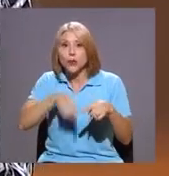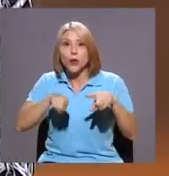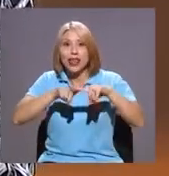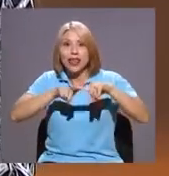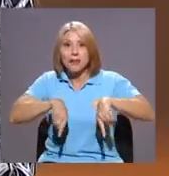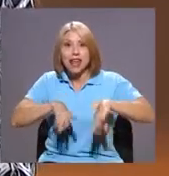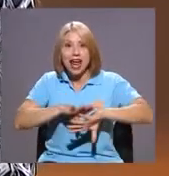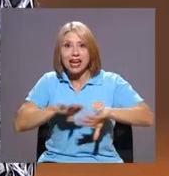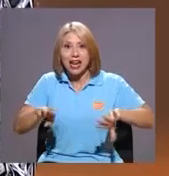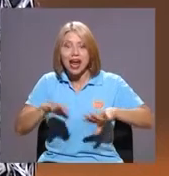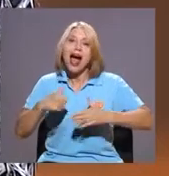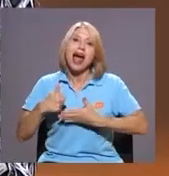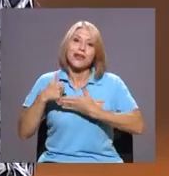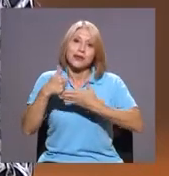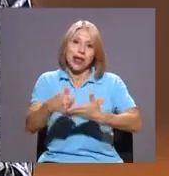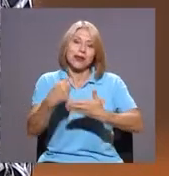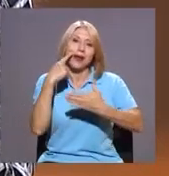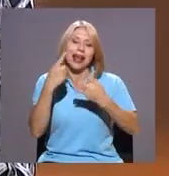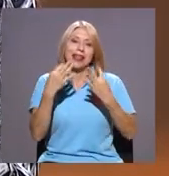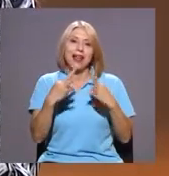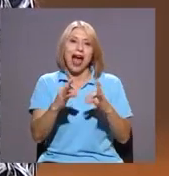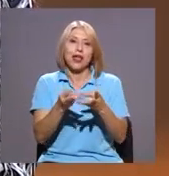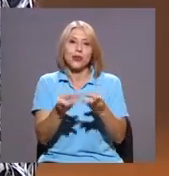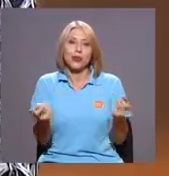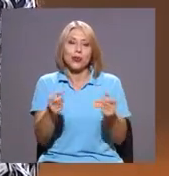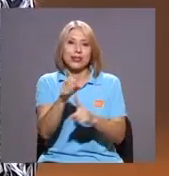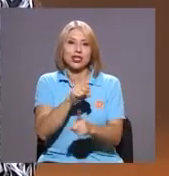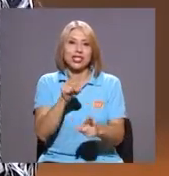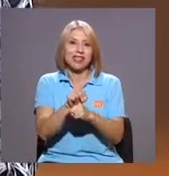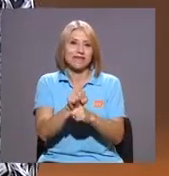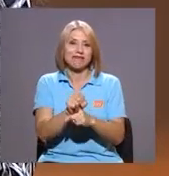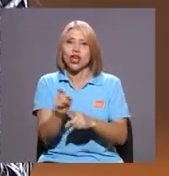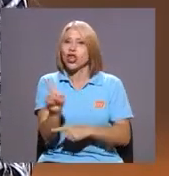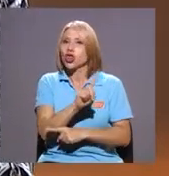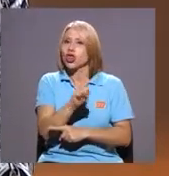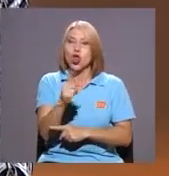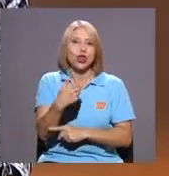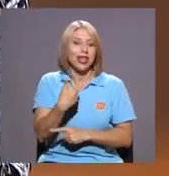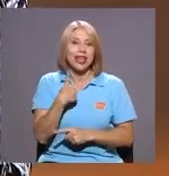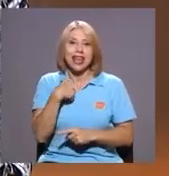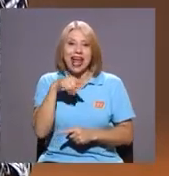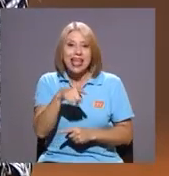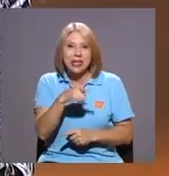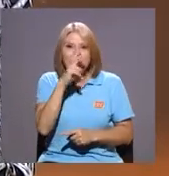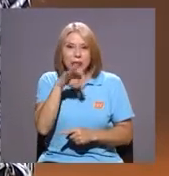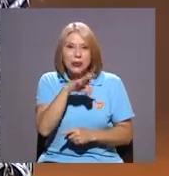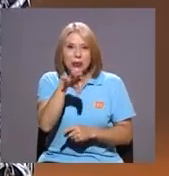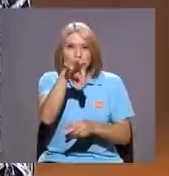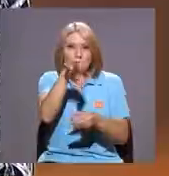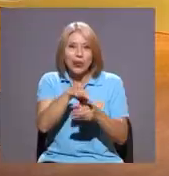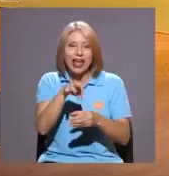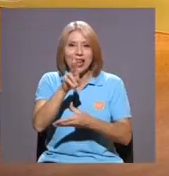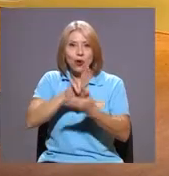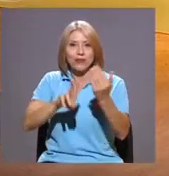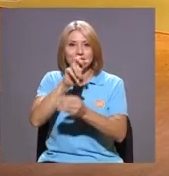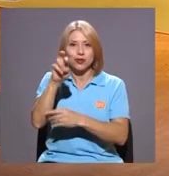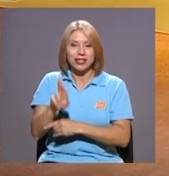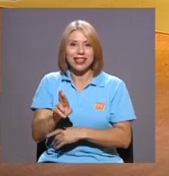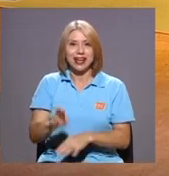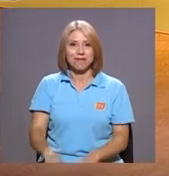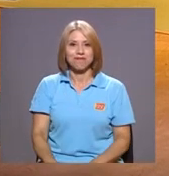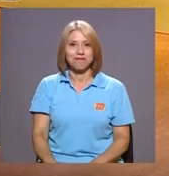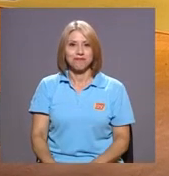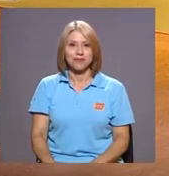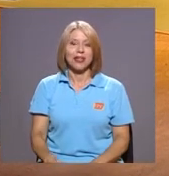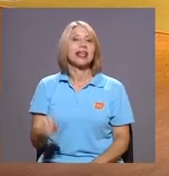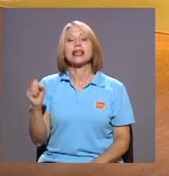unidades académicas para poder tratar de solucionar esa situación, para no tener criaderos en la Universidad de Costa Rica. Sí,